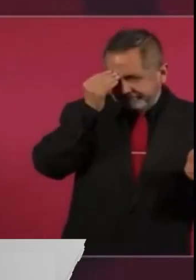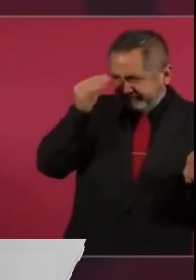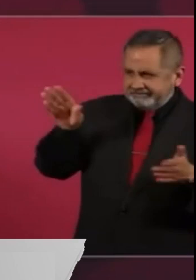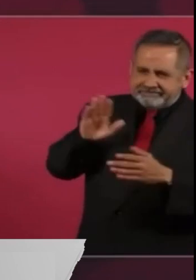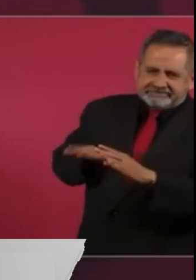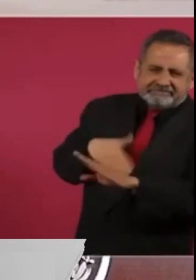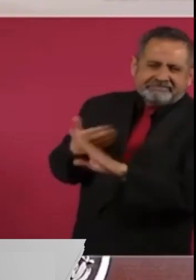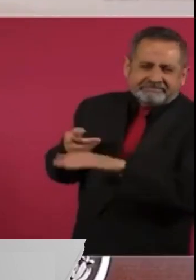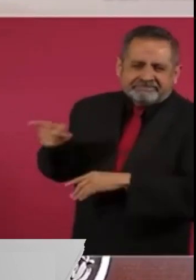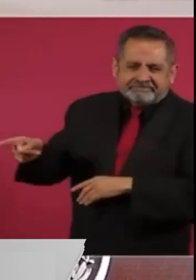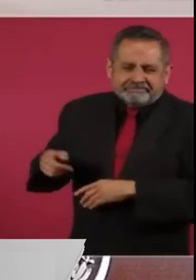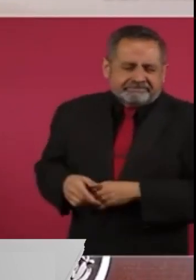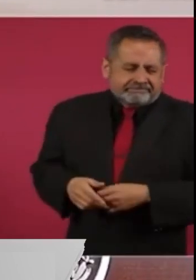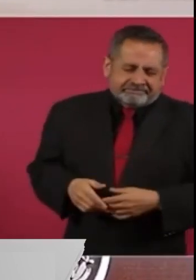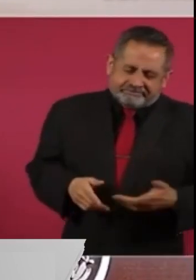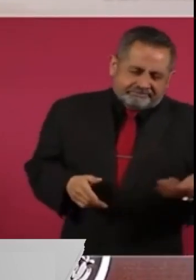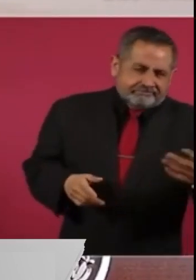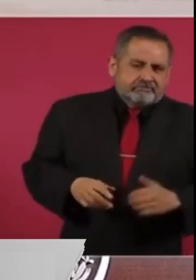dañarme,